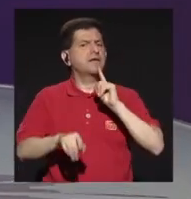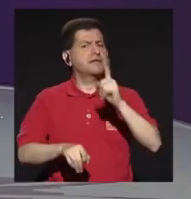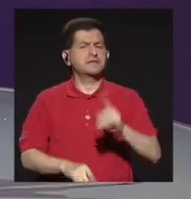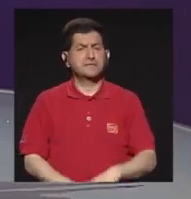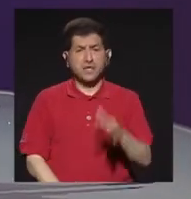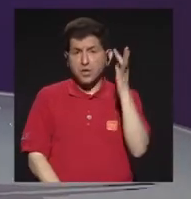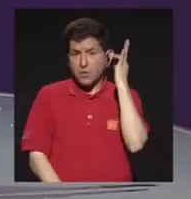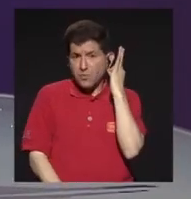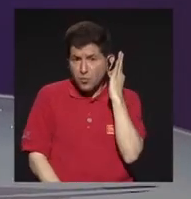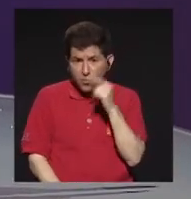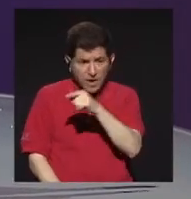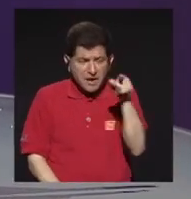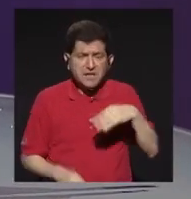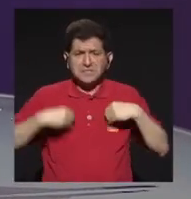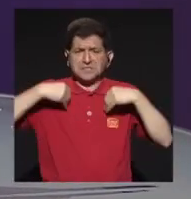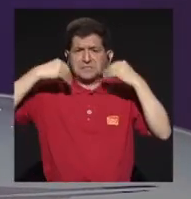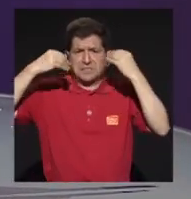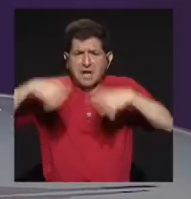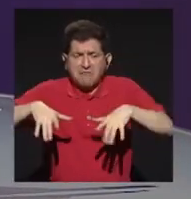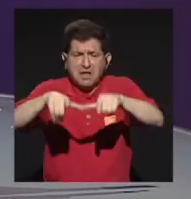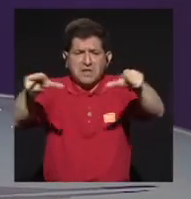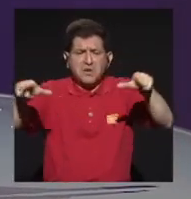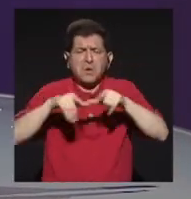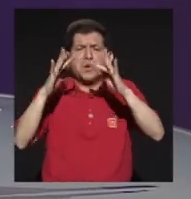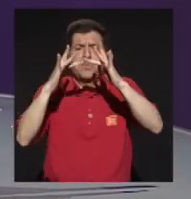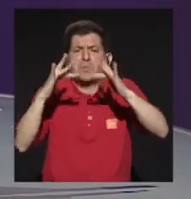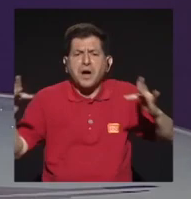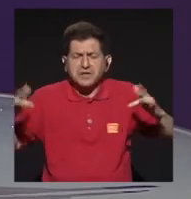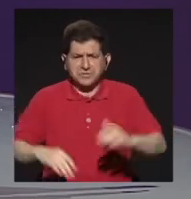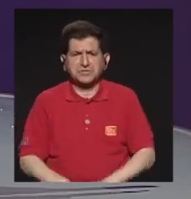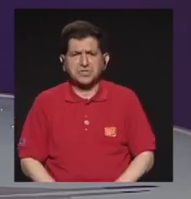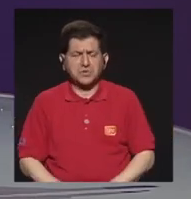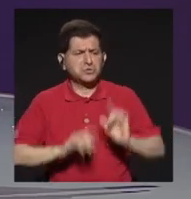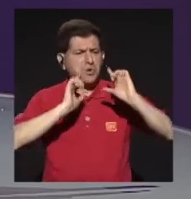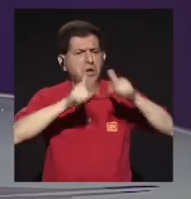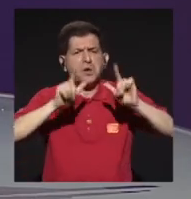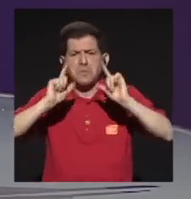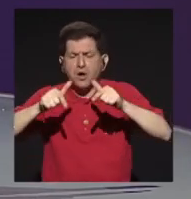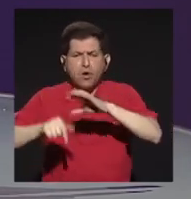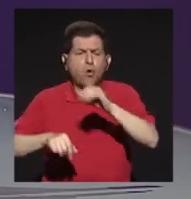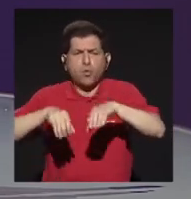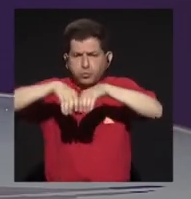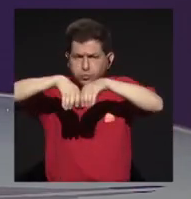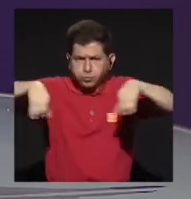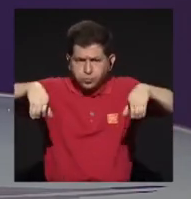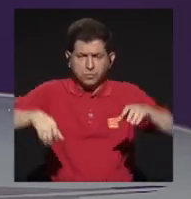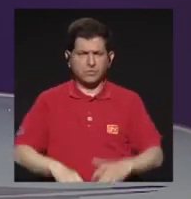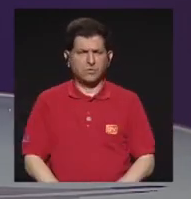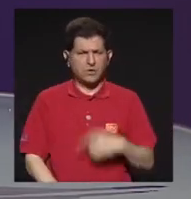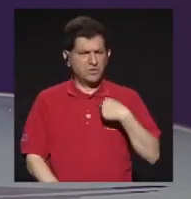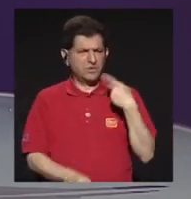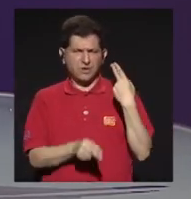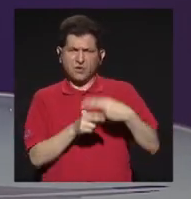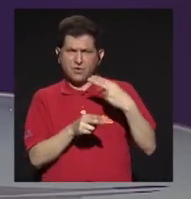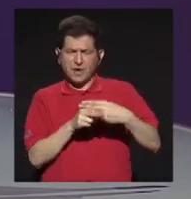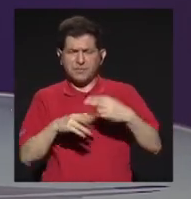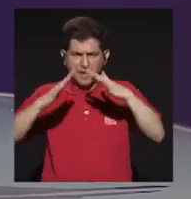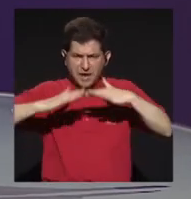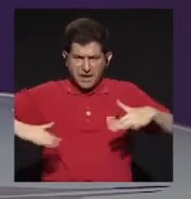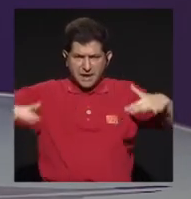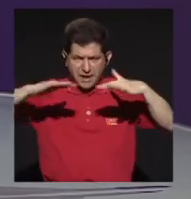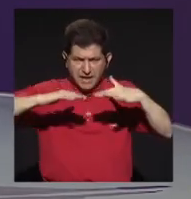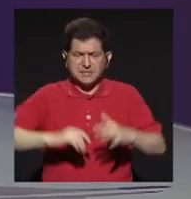las mujeres se han sido abandonadas en lotes baldíos en tiraderos en desagües entonces yo le llamé escenario